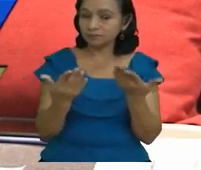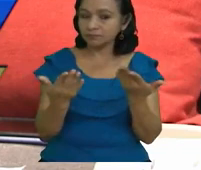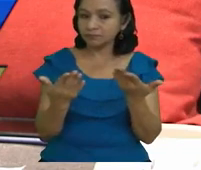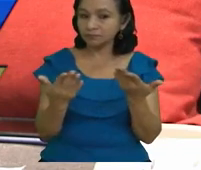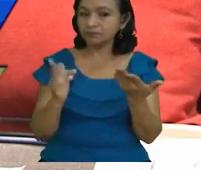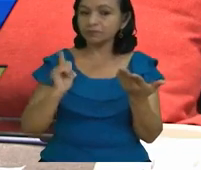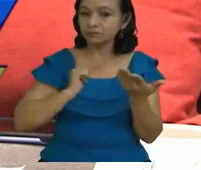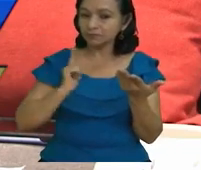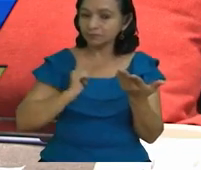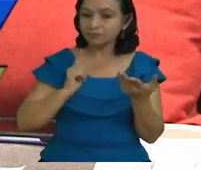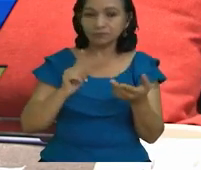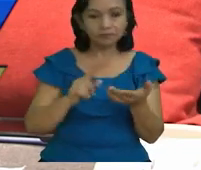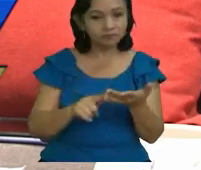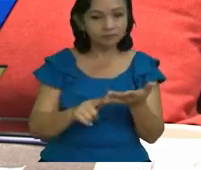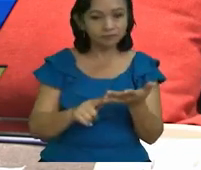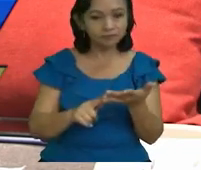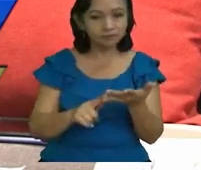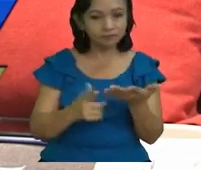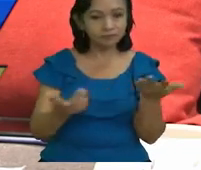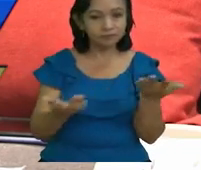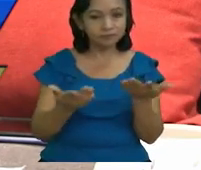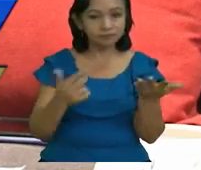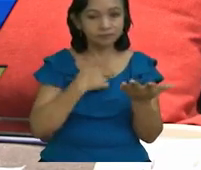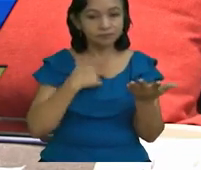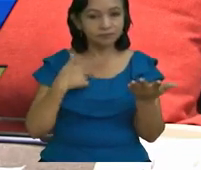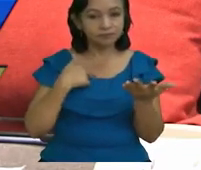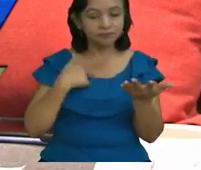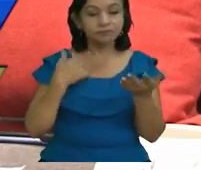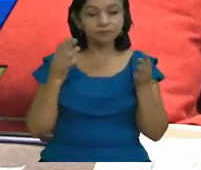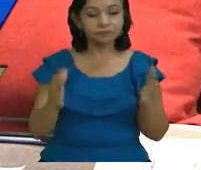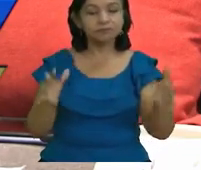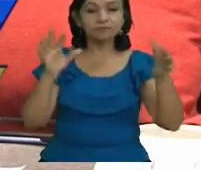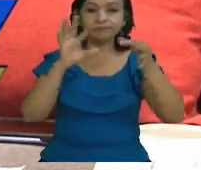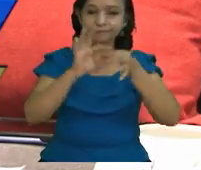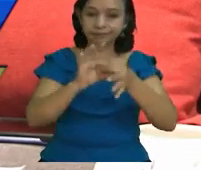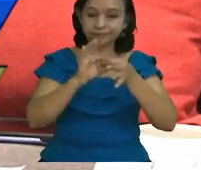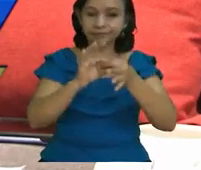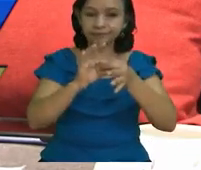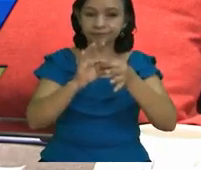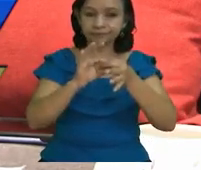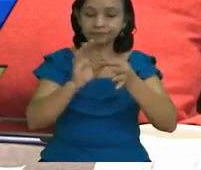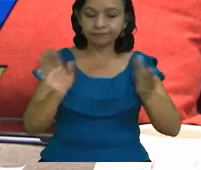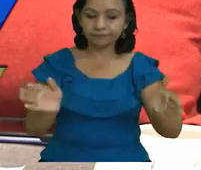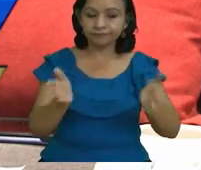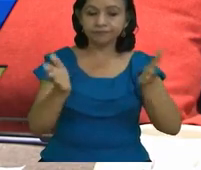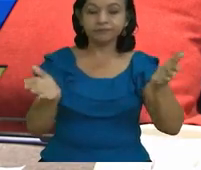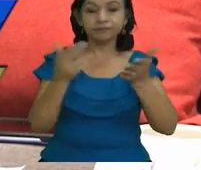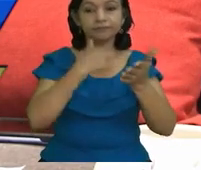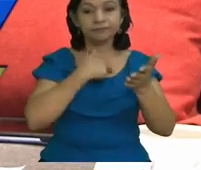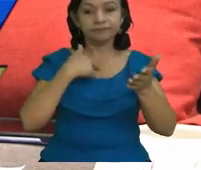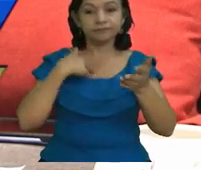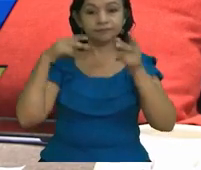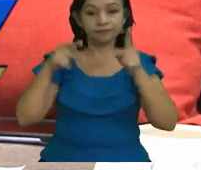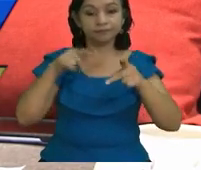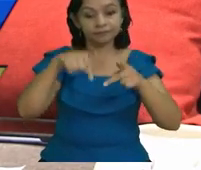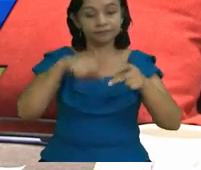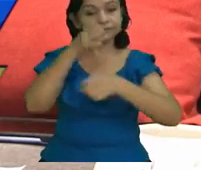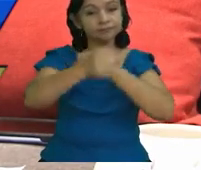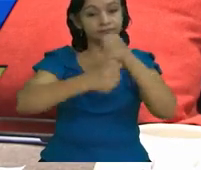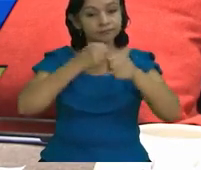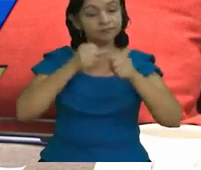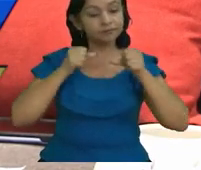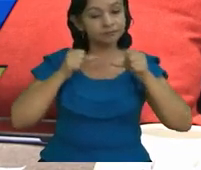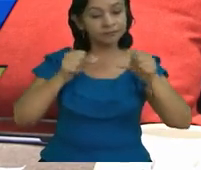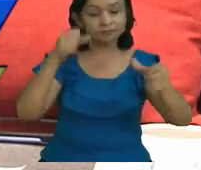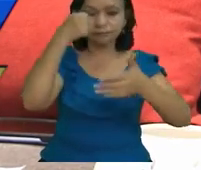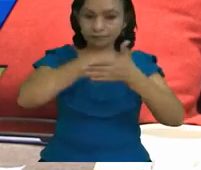Copia, y que están de la mano con nosotros. Claro. Incentivando al productor. Así que este año vamos a continuar con